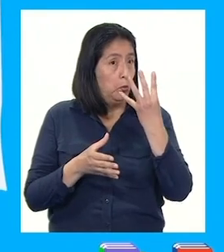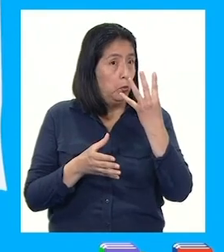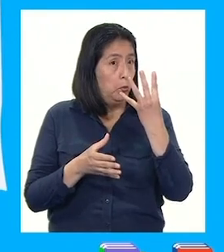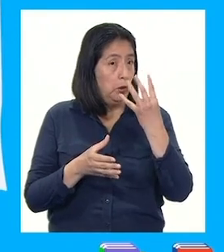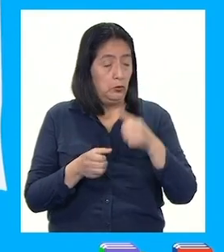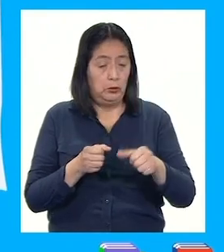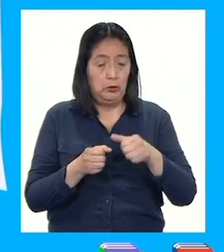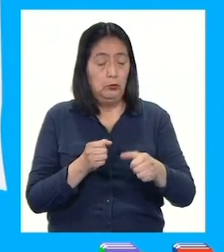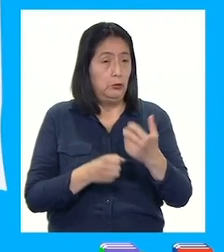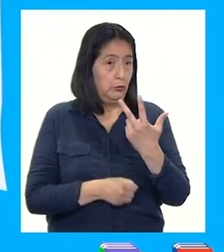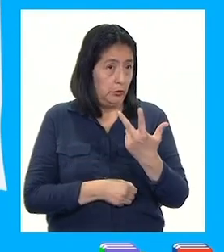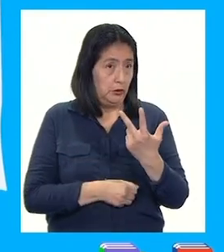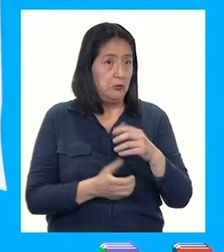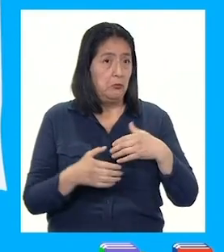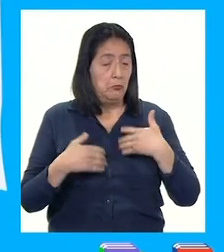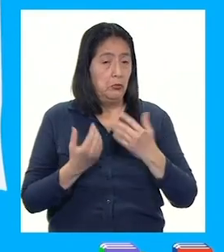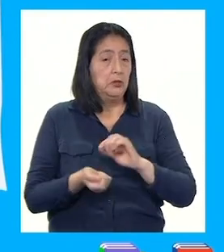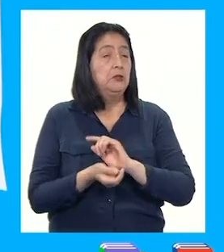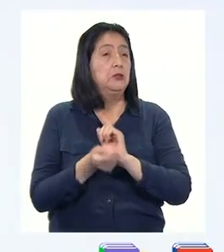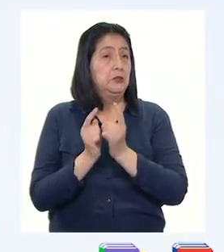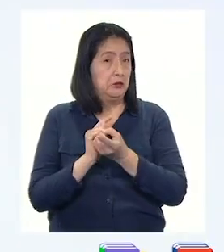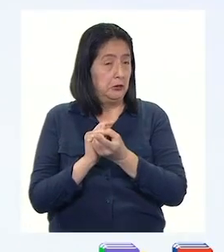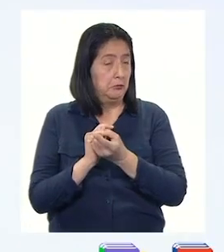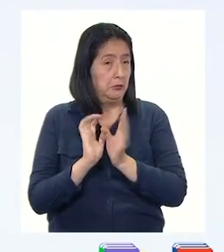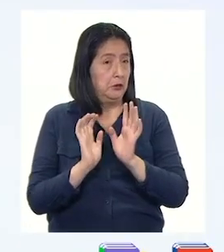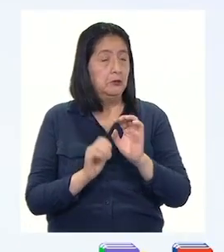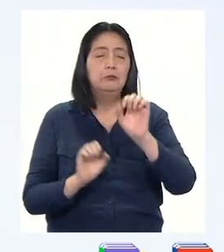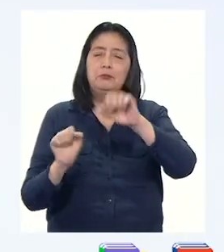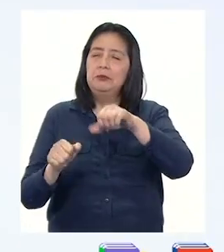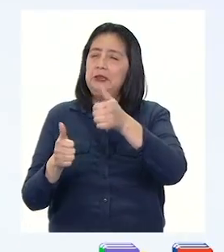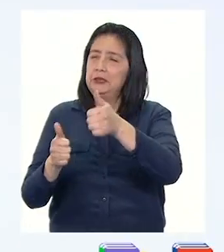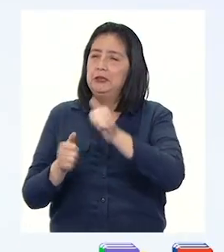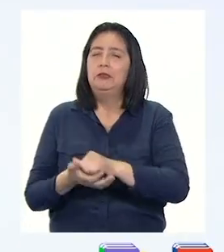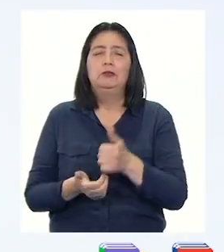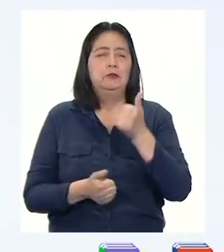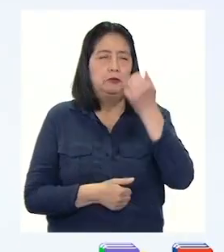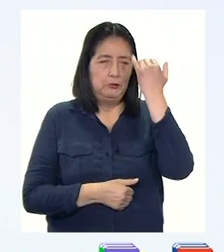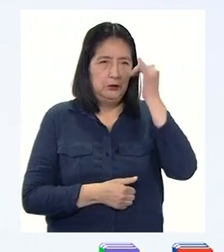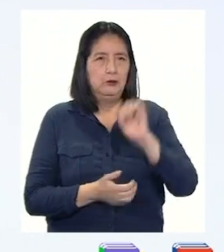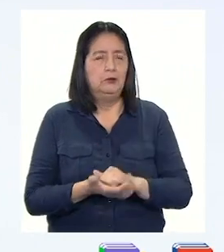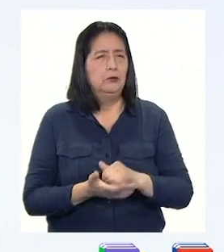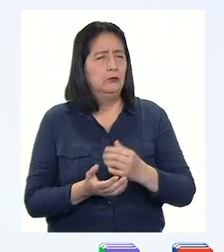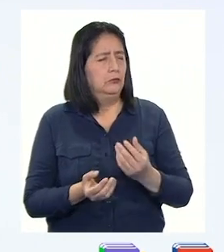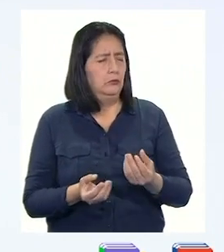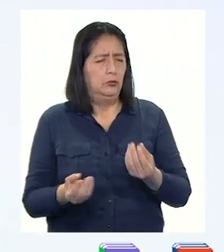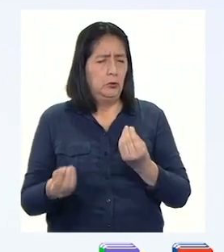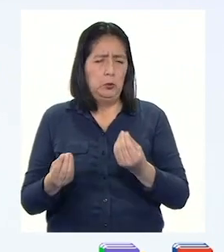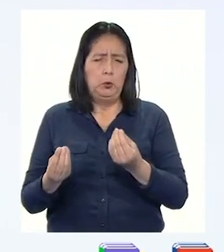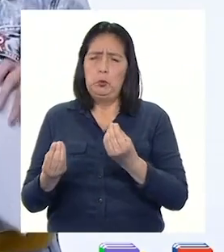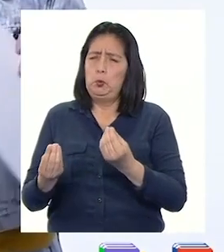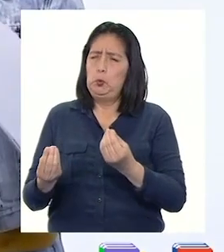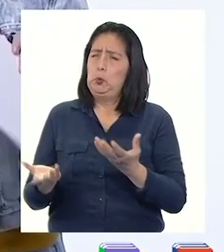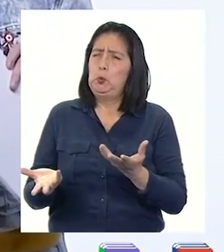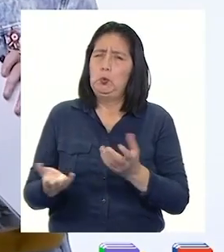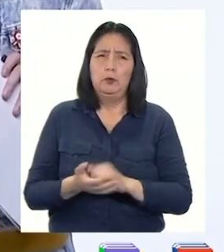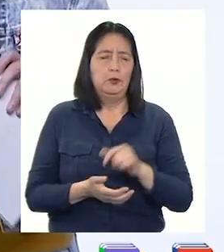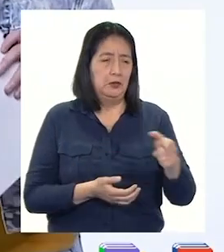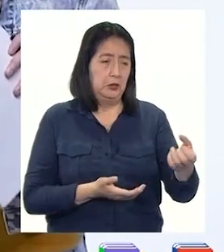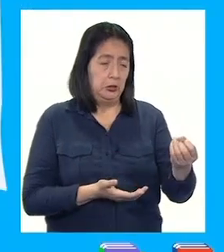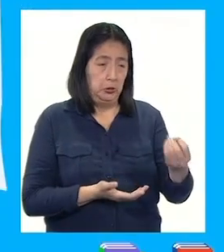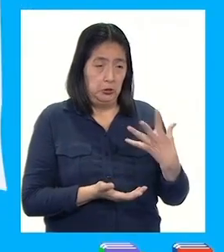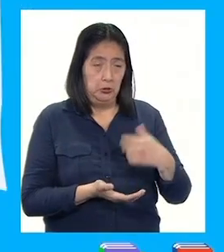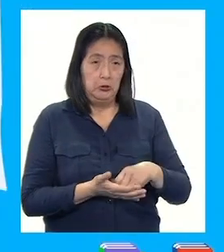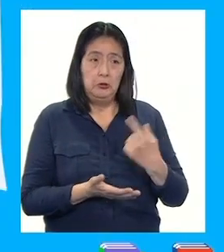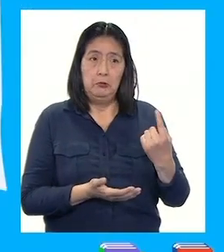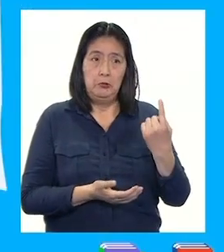en la casilla del 3 se puede reemplazar. Me parece una buena idea, pero ¿cómo lo haría? Ella dice que